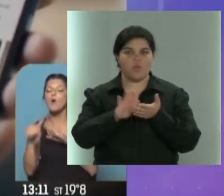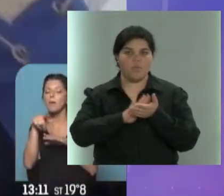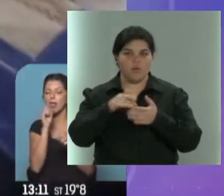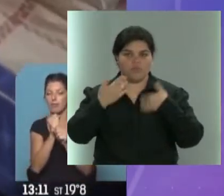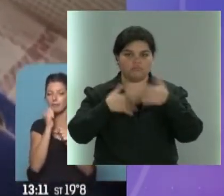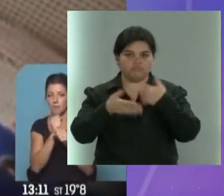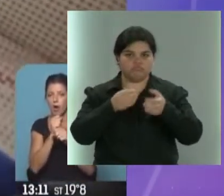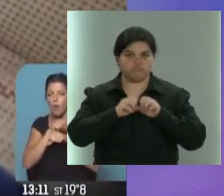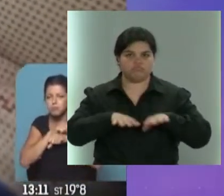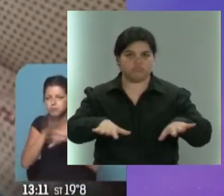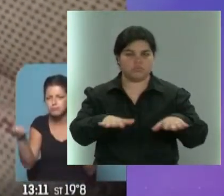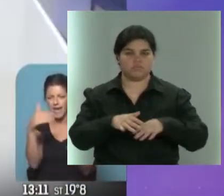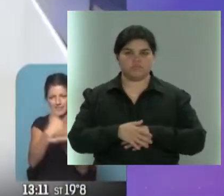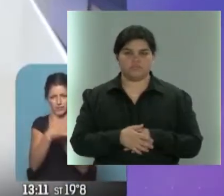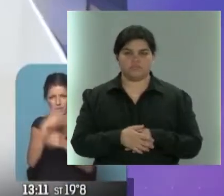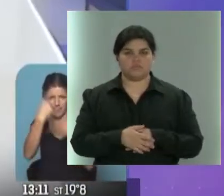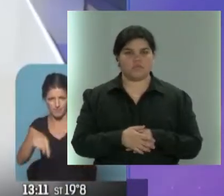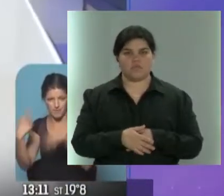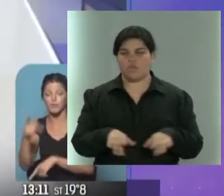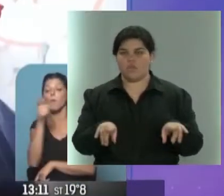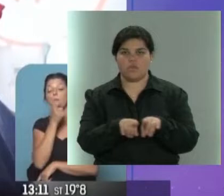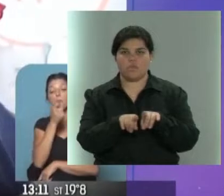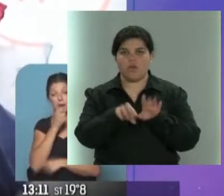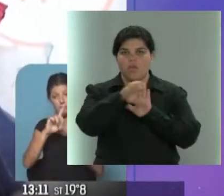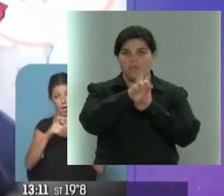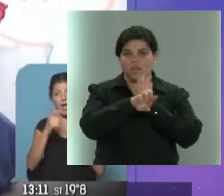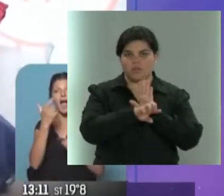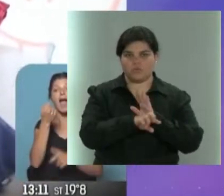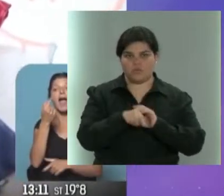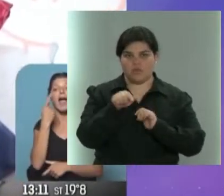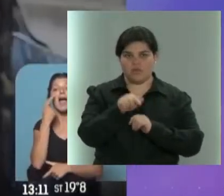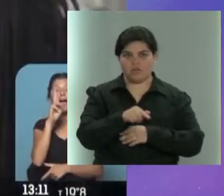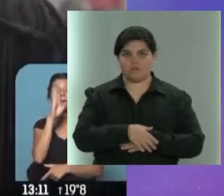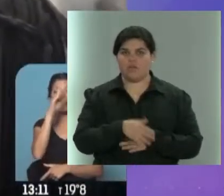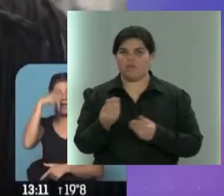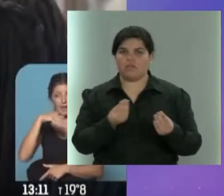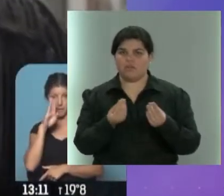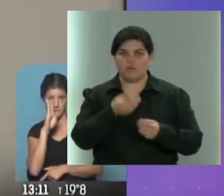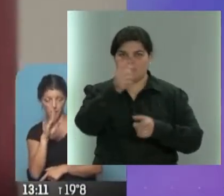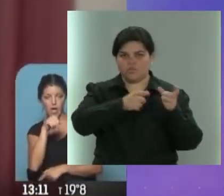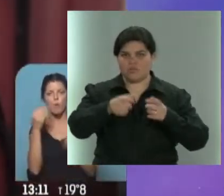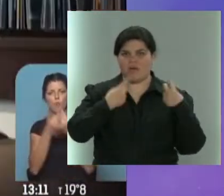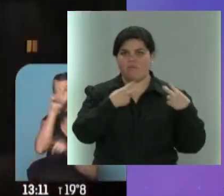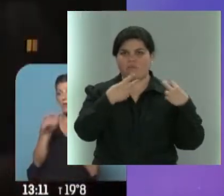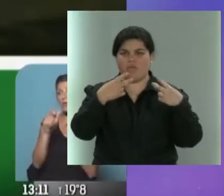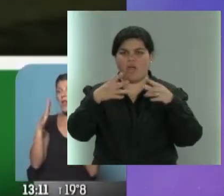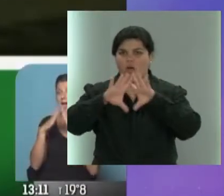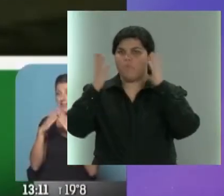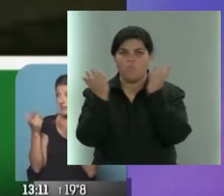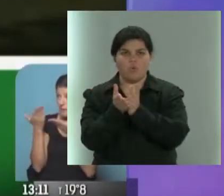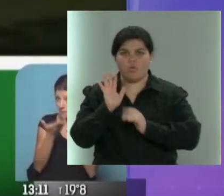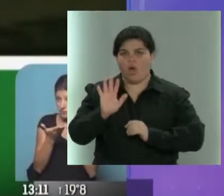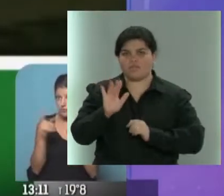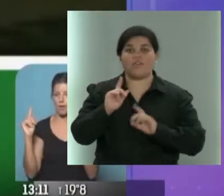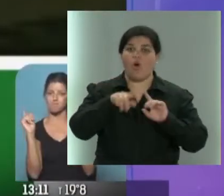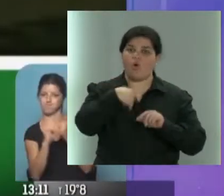a distintas actividades, como la aplicación Airbnb, utilizada por millones de viajeros en todo el mundo, o Yarin,